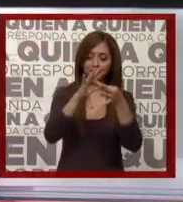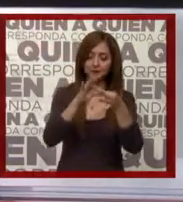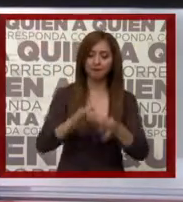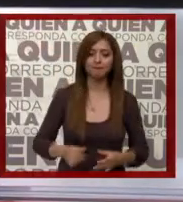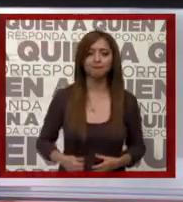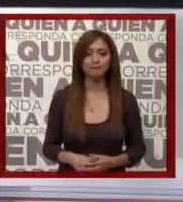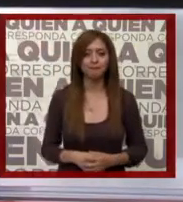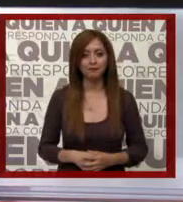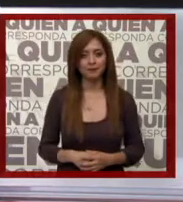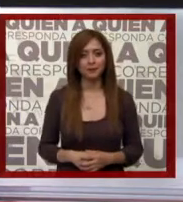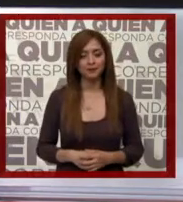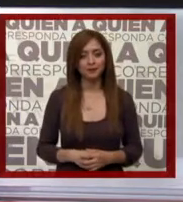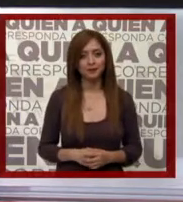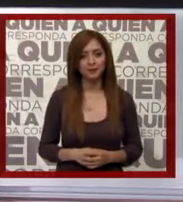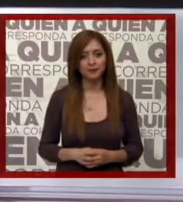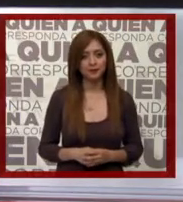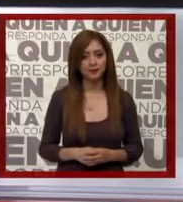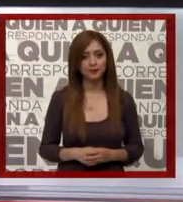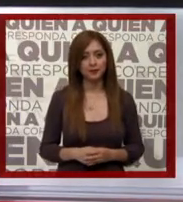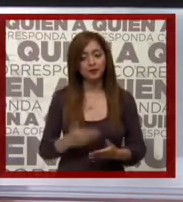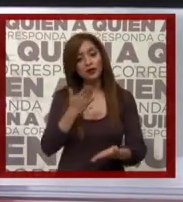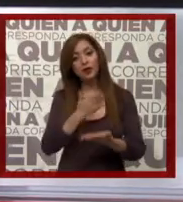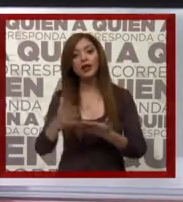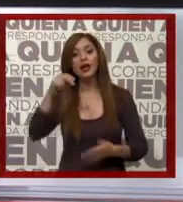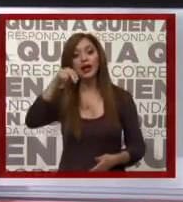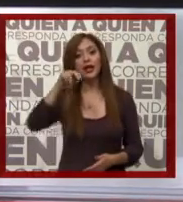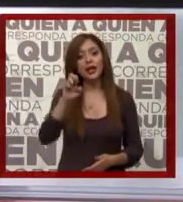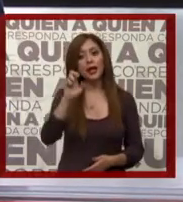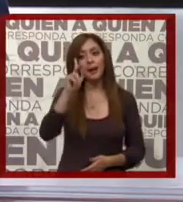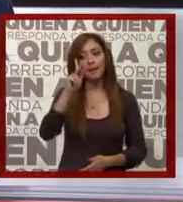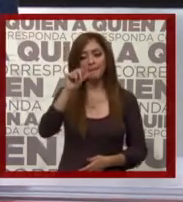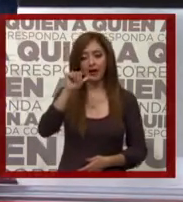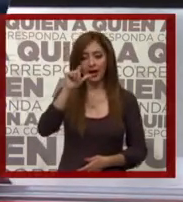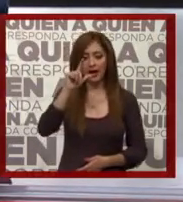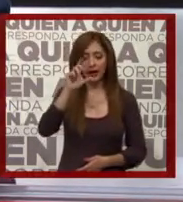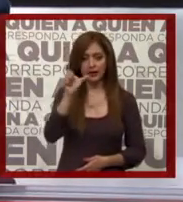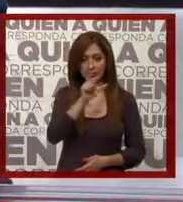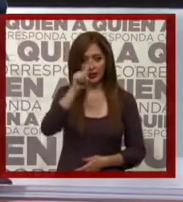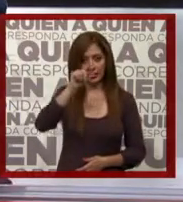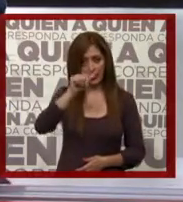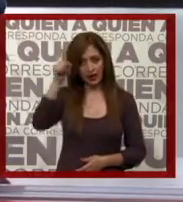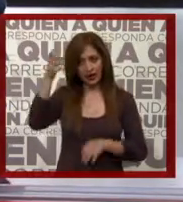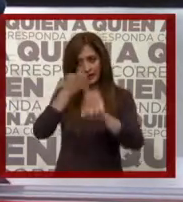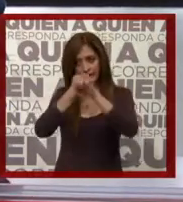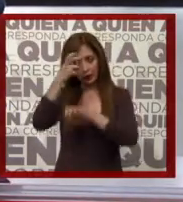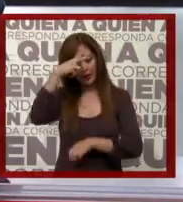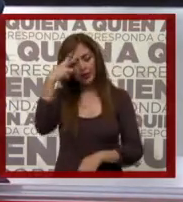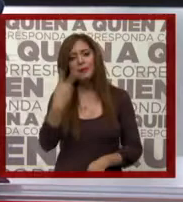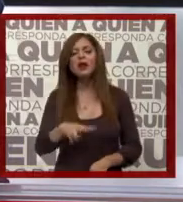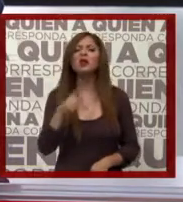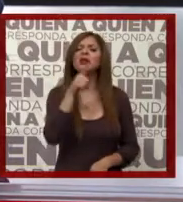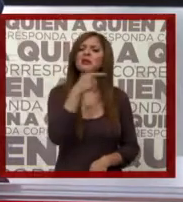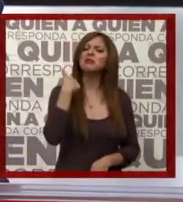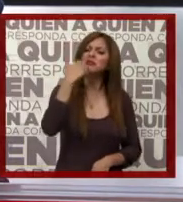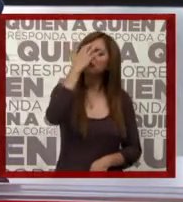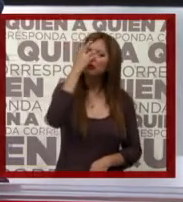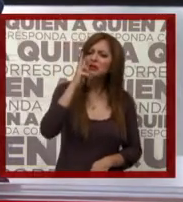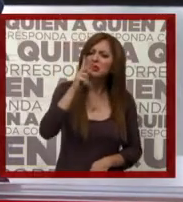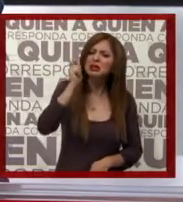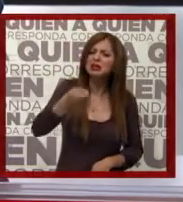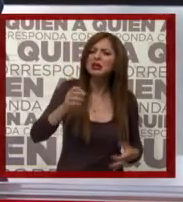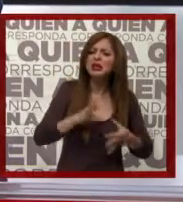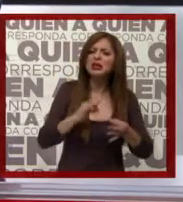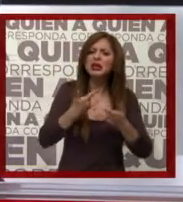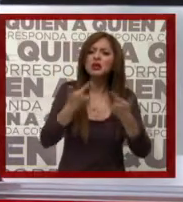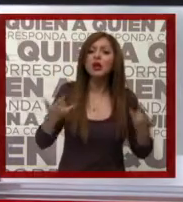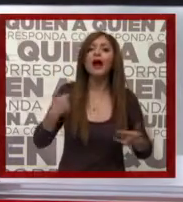Bueno, fuimos a Necpaxtla, en el Estado de México, y pues fuimos a conocer la historia, realizamos